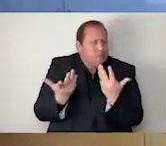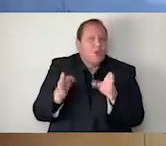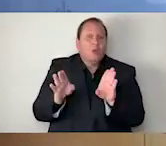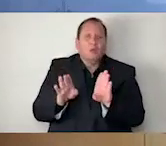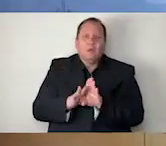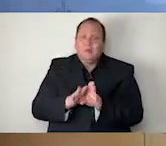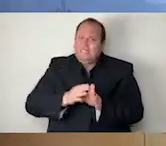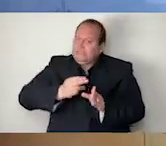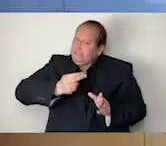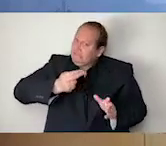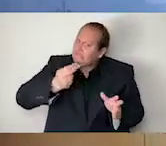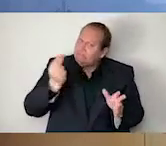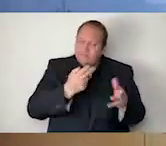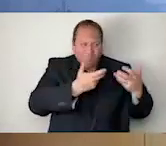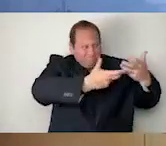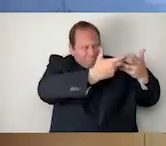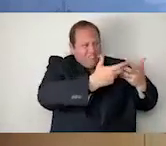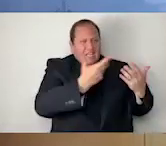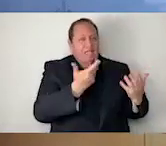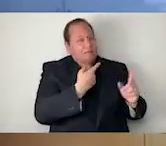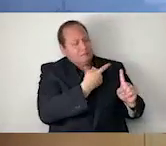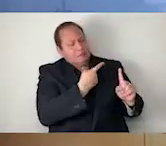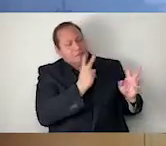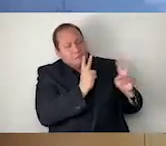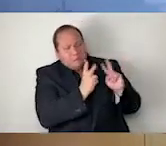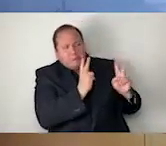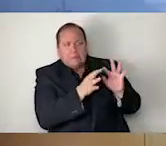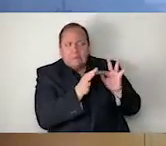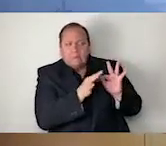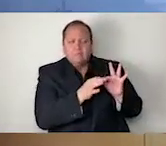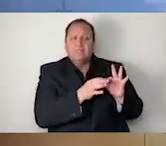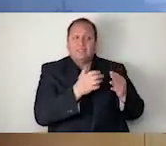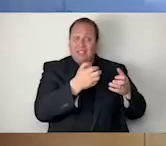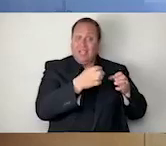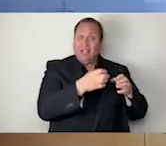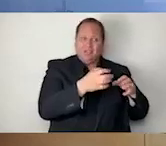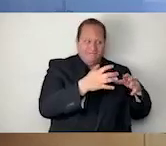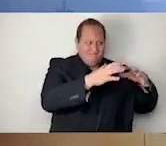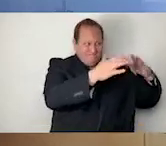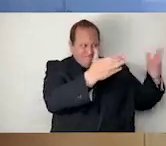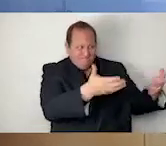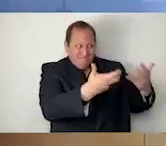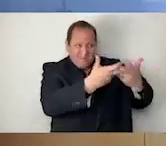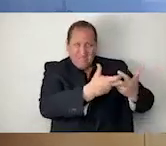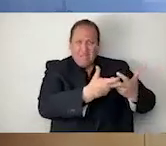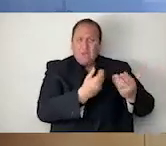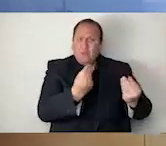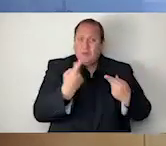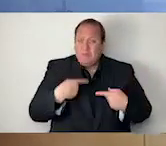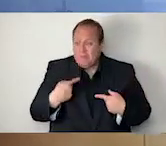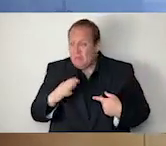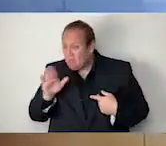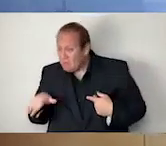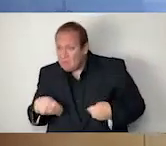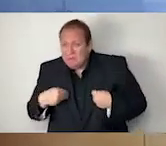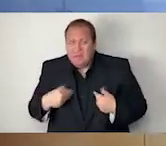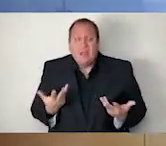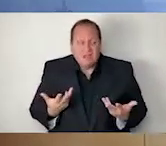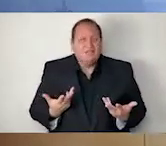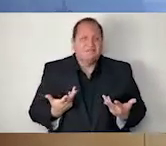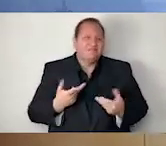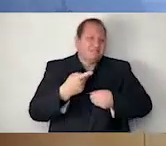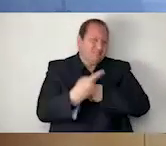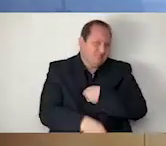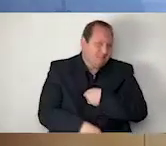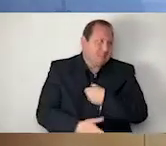de ese tan necesario equipo que este que pone entre la vida y la muerte a